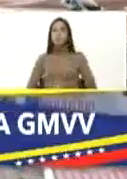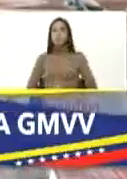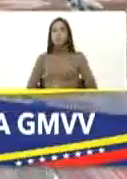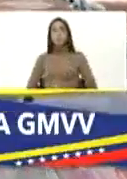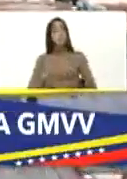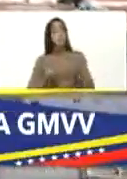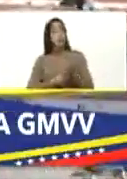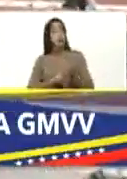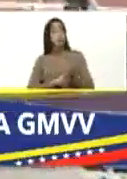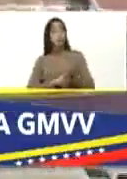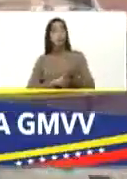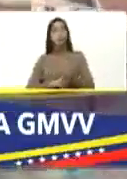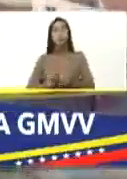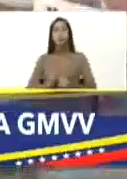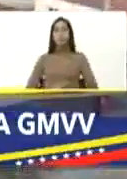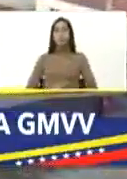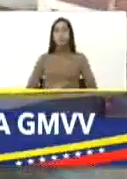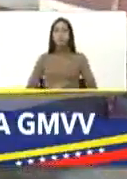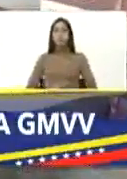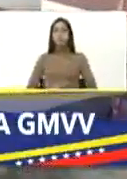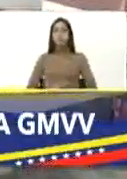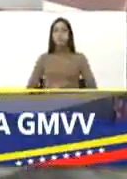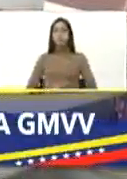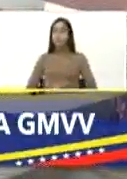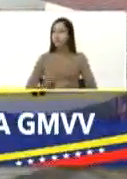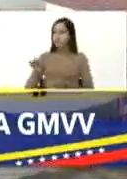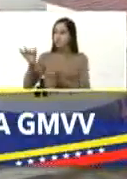¿verdad? Está llegando el café.